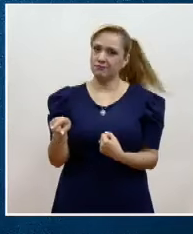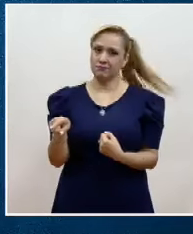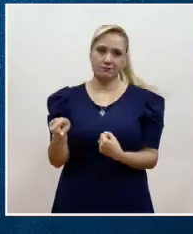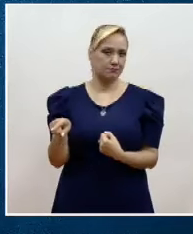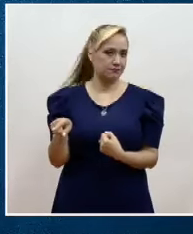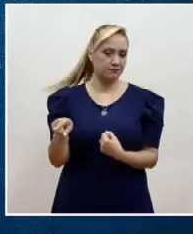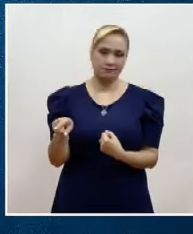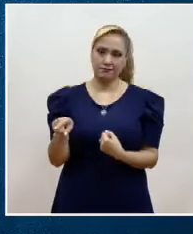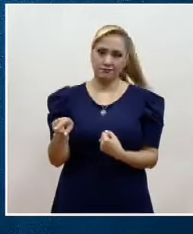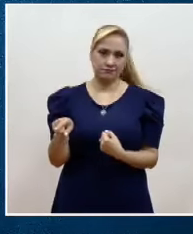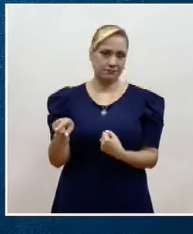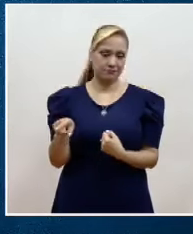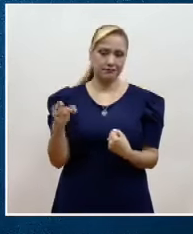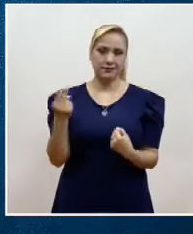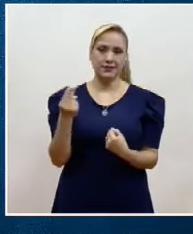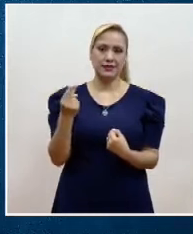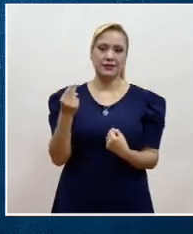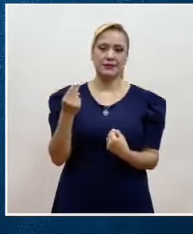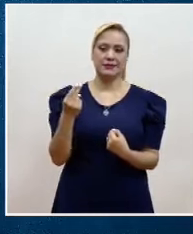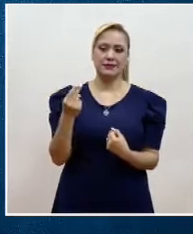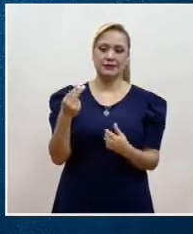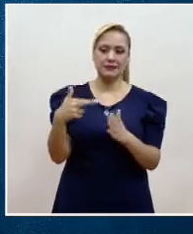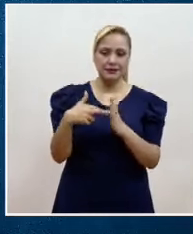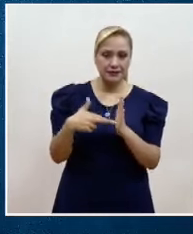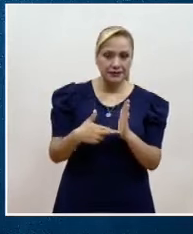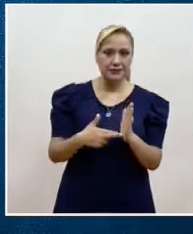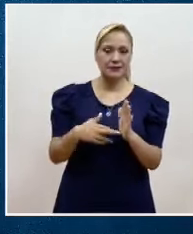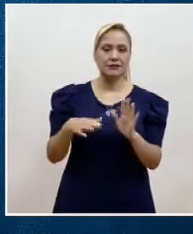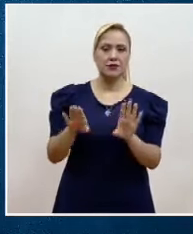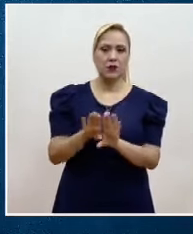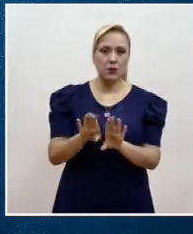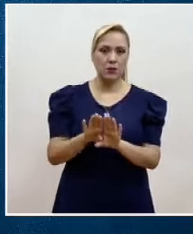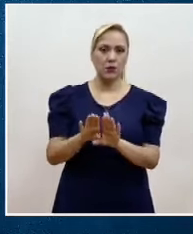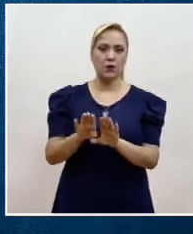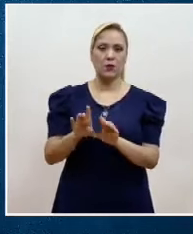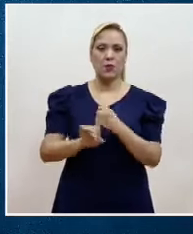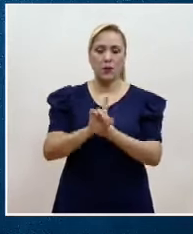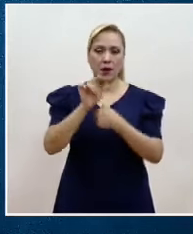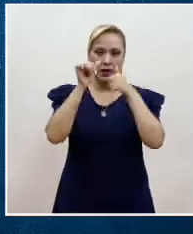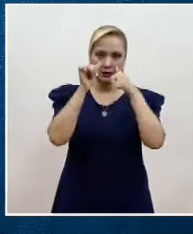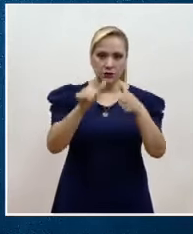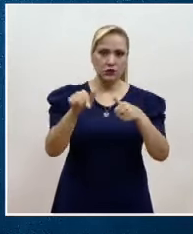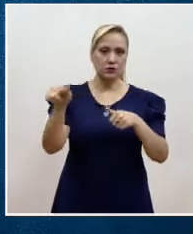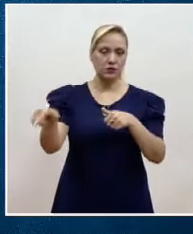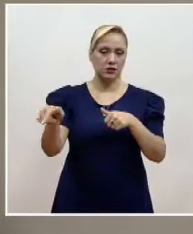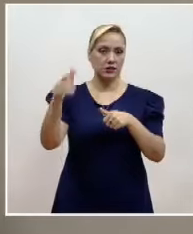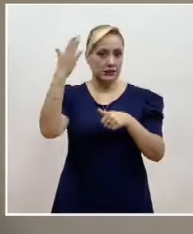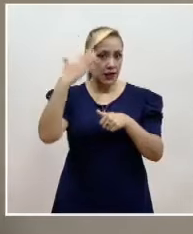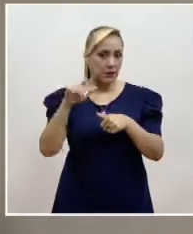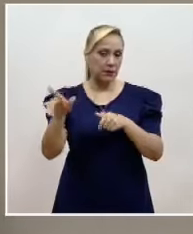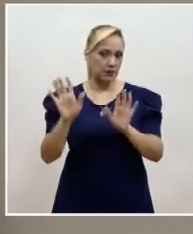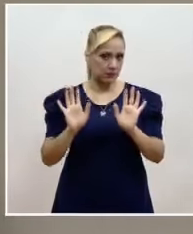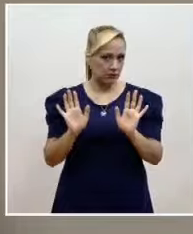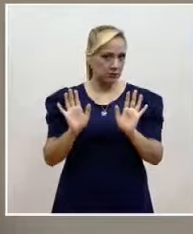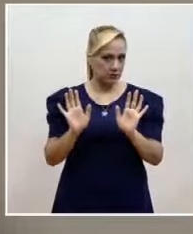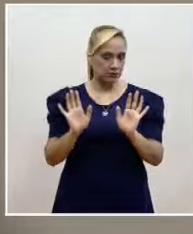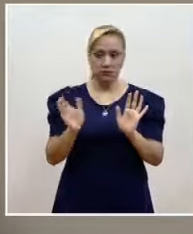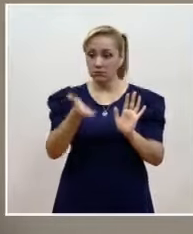cumple con una estrategia, si no está pensada para el problema específico y si sabemos cuál es el problema y si sabemos, ¿no? O